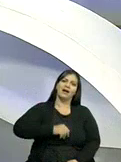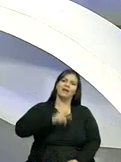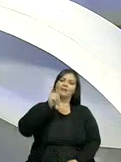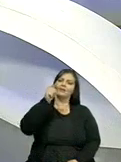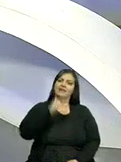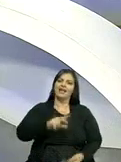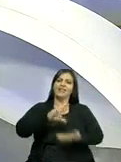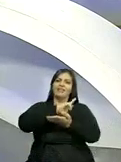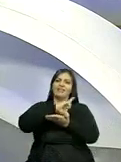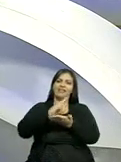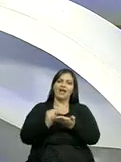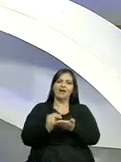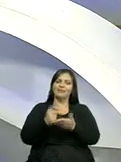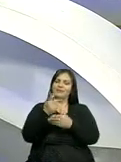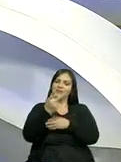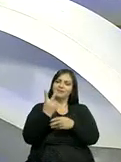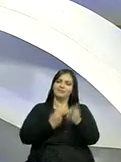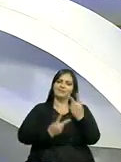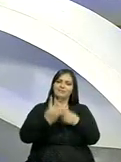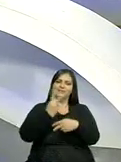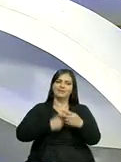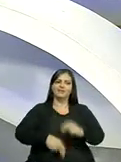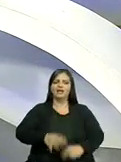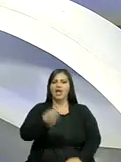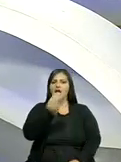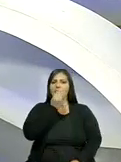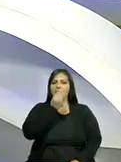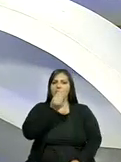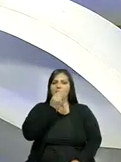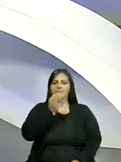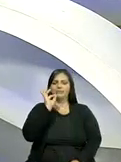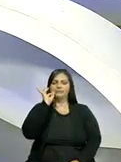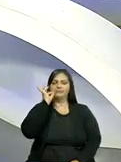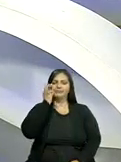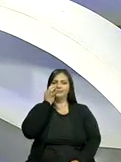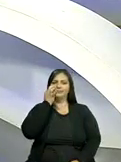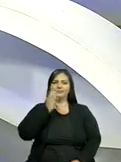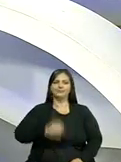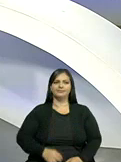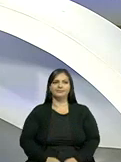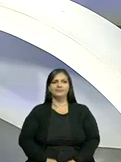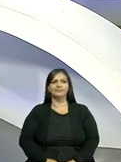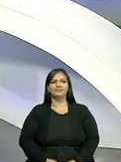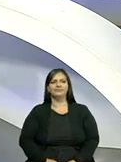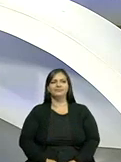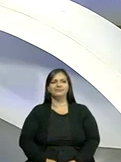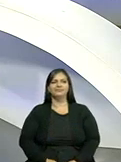la deliciosa gastronomía. ¿Usted tiene cara de pescador? Yo se vea, me encanta. Pero pescas puchagua,